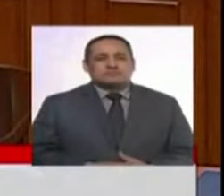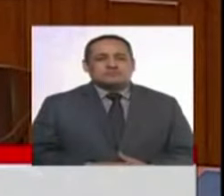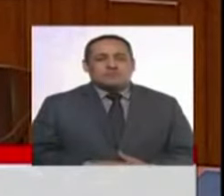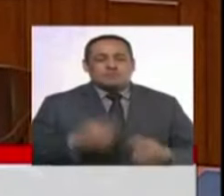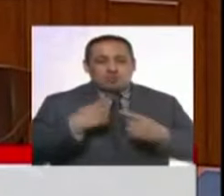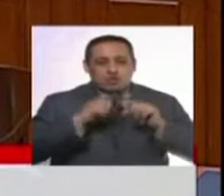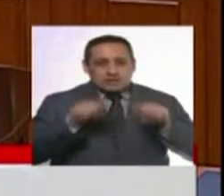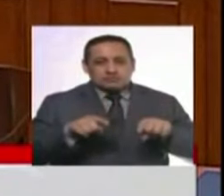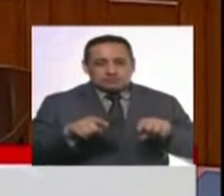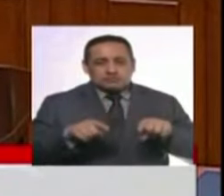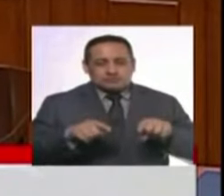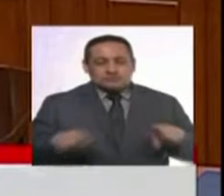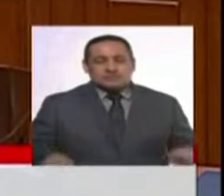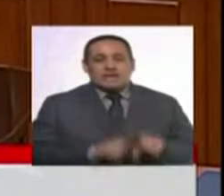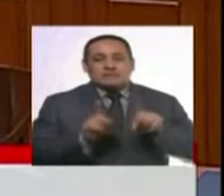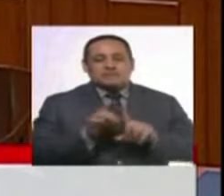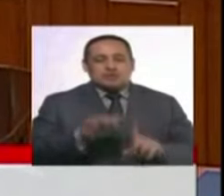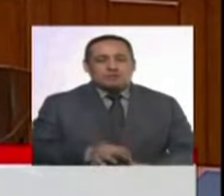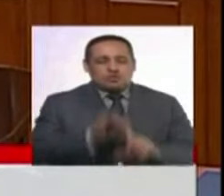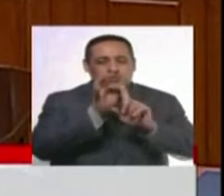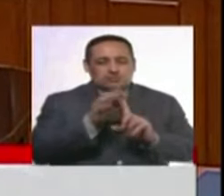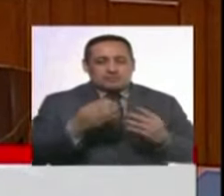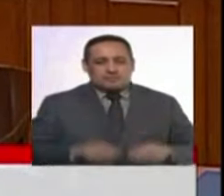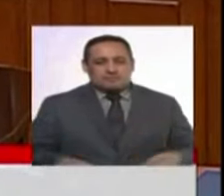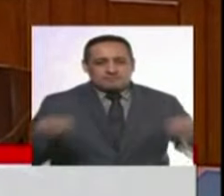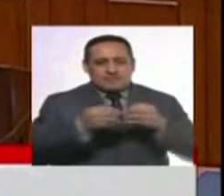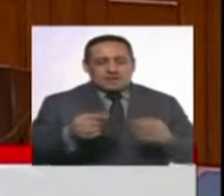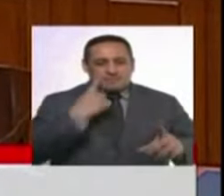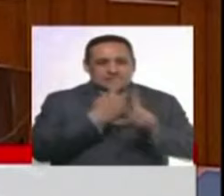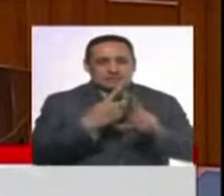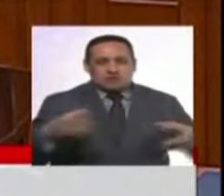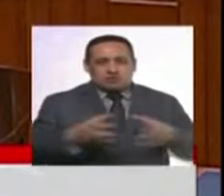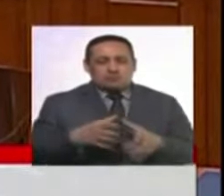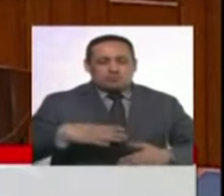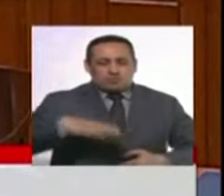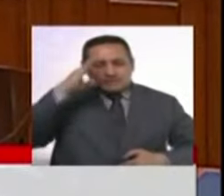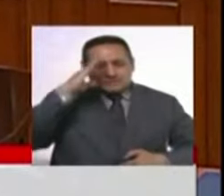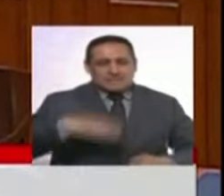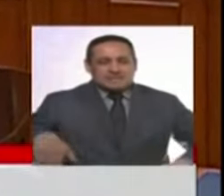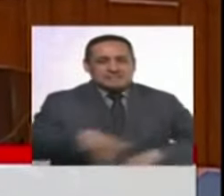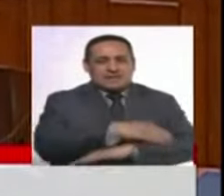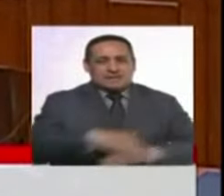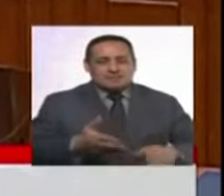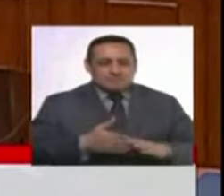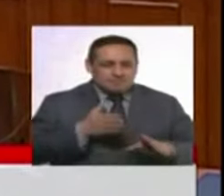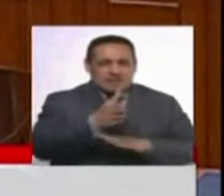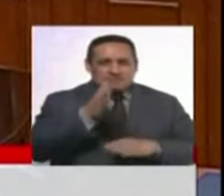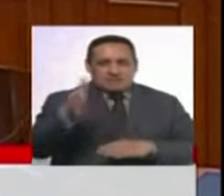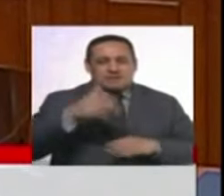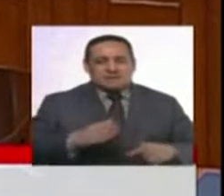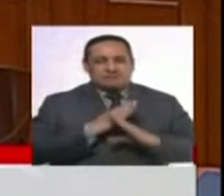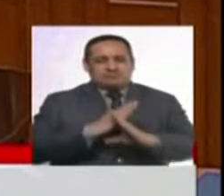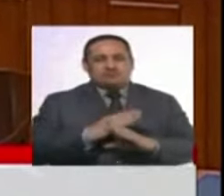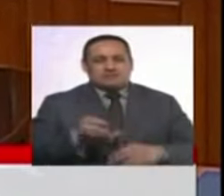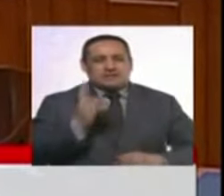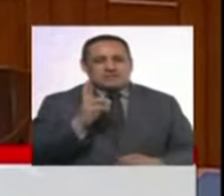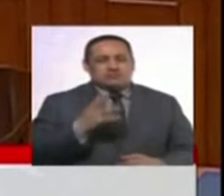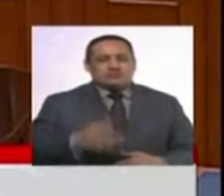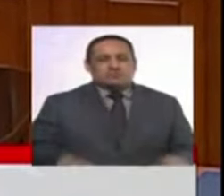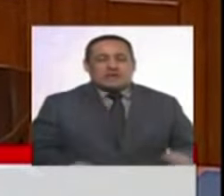por ello se priorizó incrementar la presencia policial en las calles y prevenir la comisión de delitos